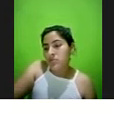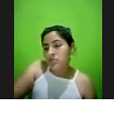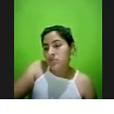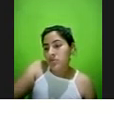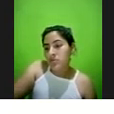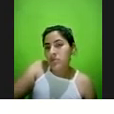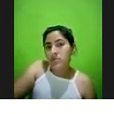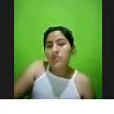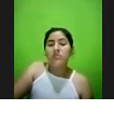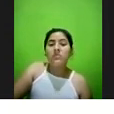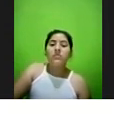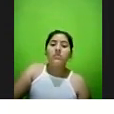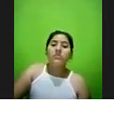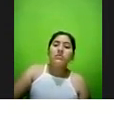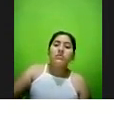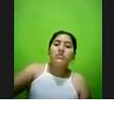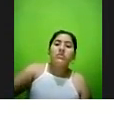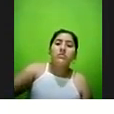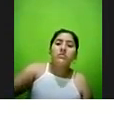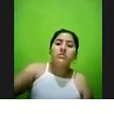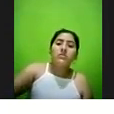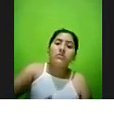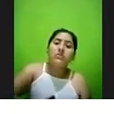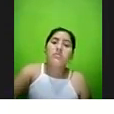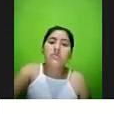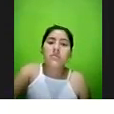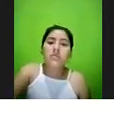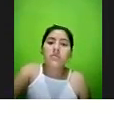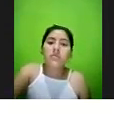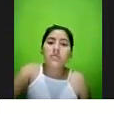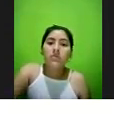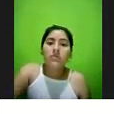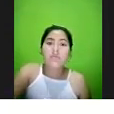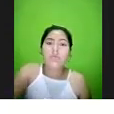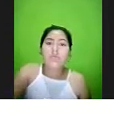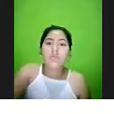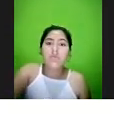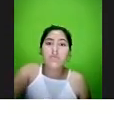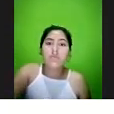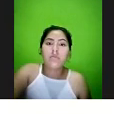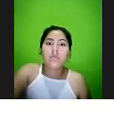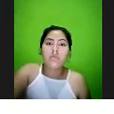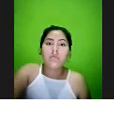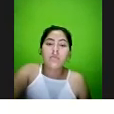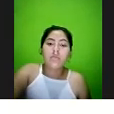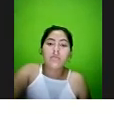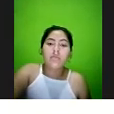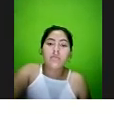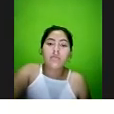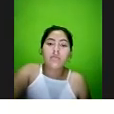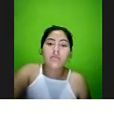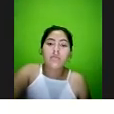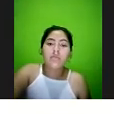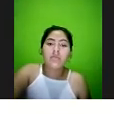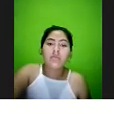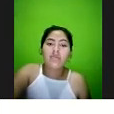y el pericardio, las capas de los músculos. Ahí solamente yo voy a encontrar el músculo cardíaco, ¿no? Entonces, músculo estriado, ¿dónde encontramos músculo estriado,